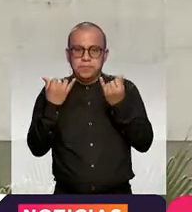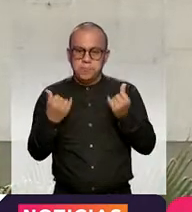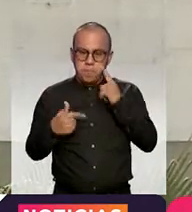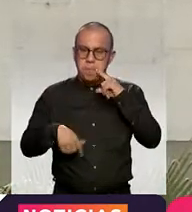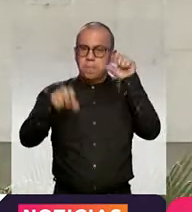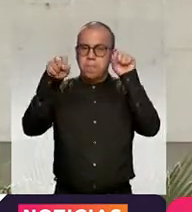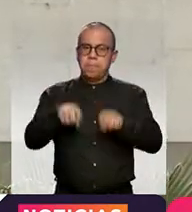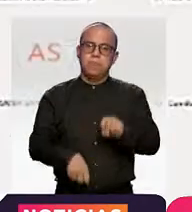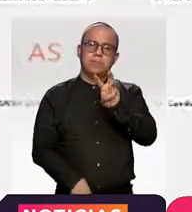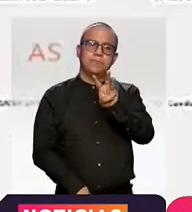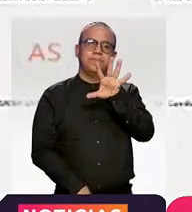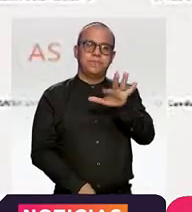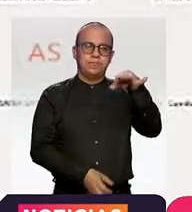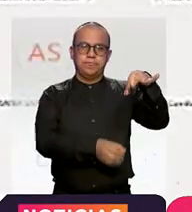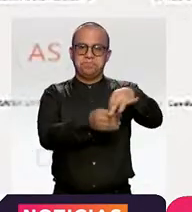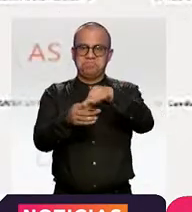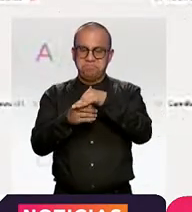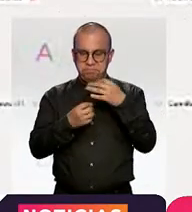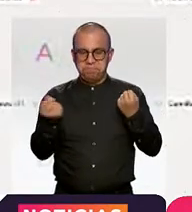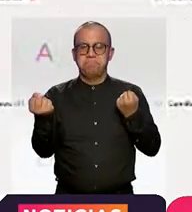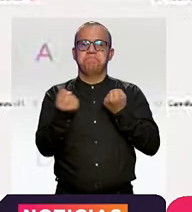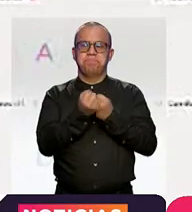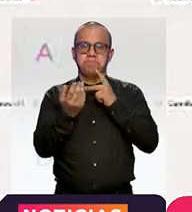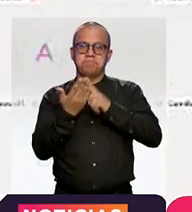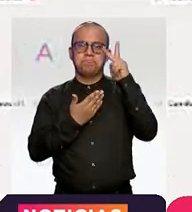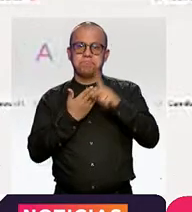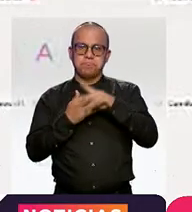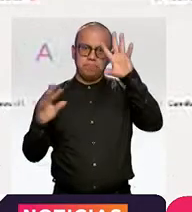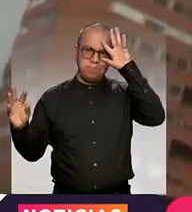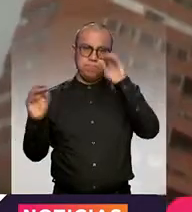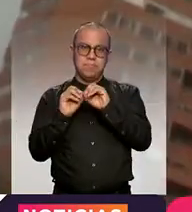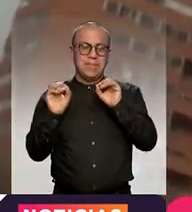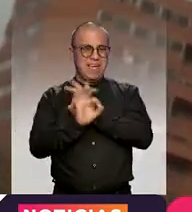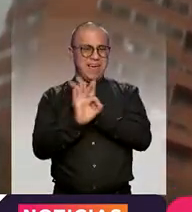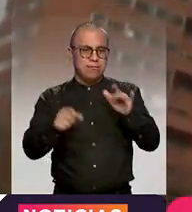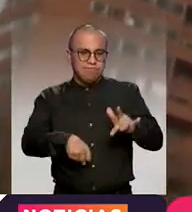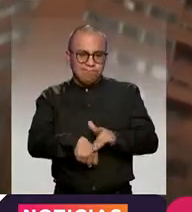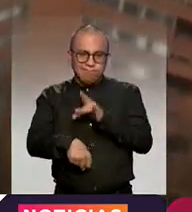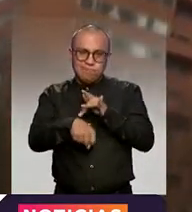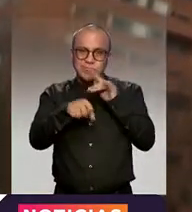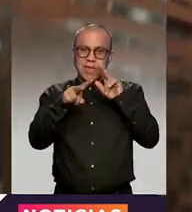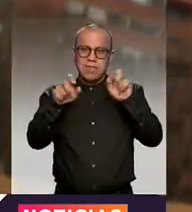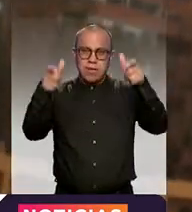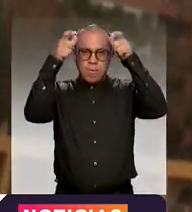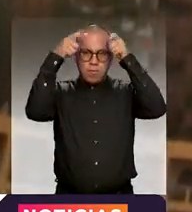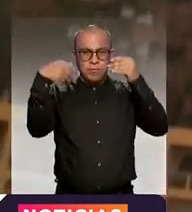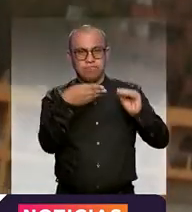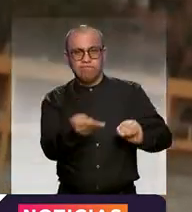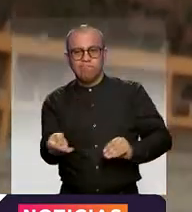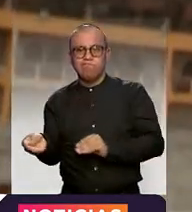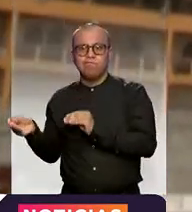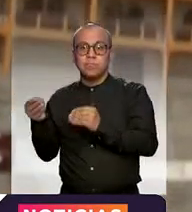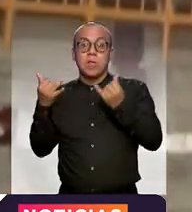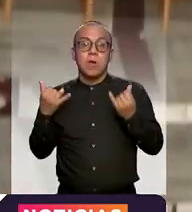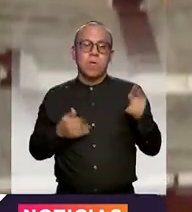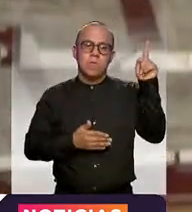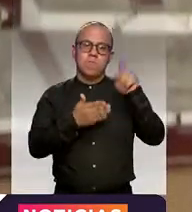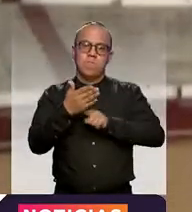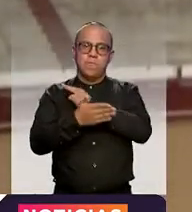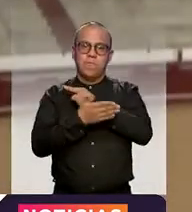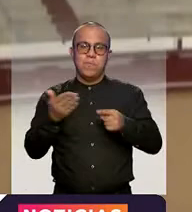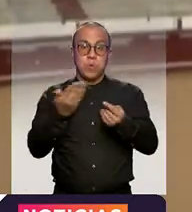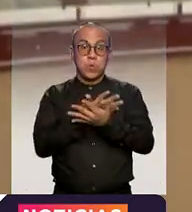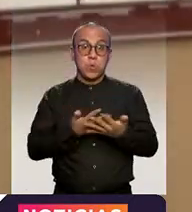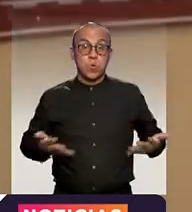aprobó con 35 votos a favor un proyecto de acuerdo para desincentivar las corridas de toros en la ciudad. Se eliminan todos los